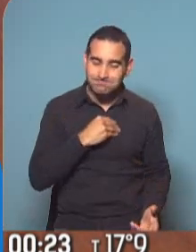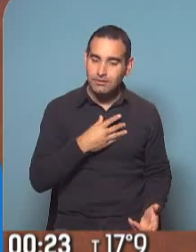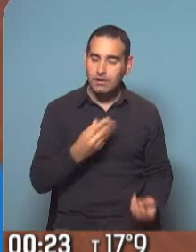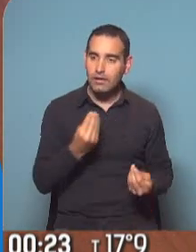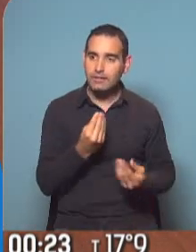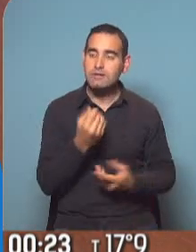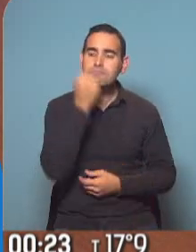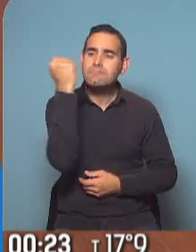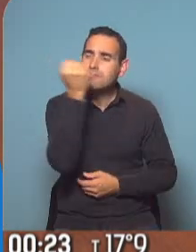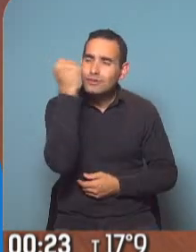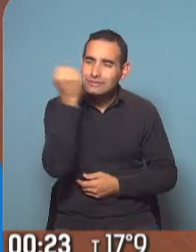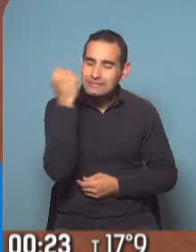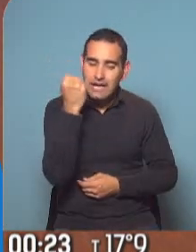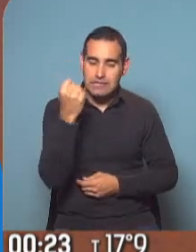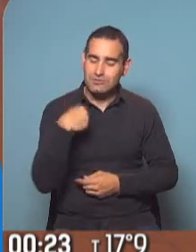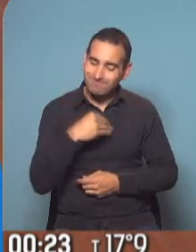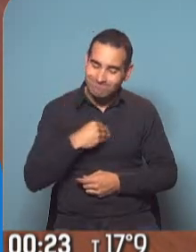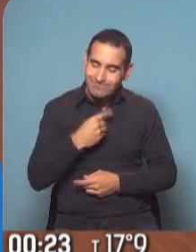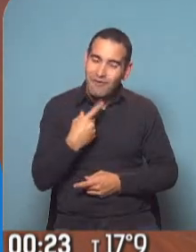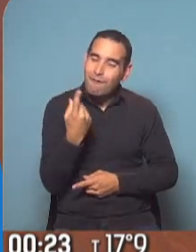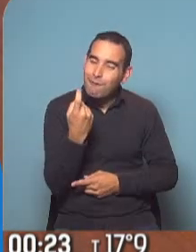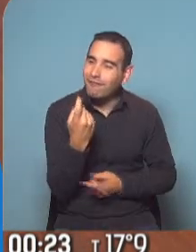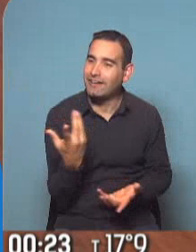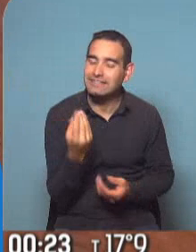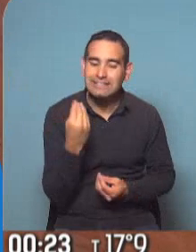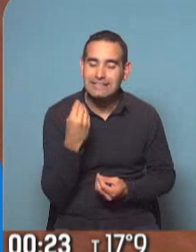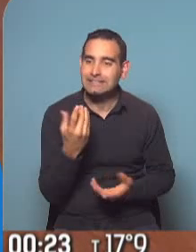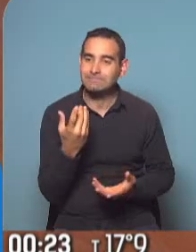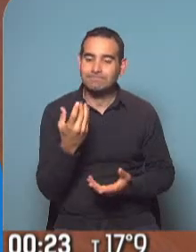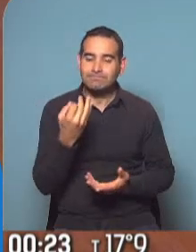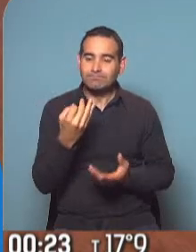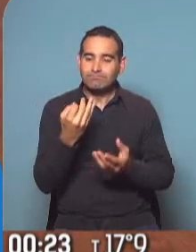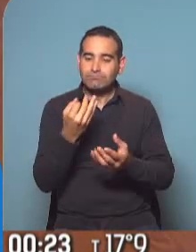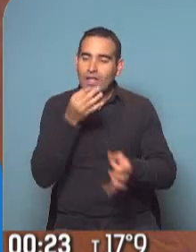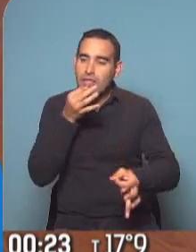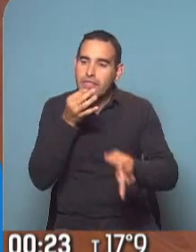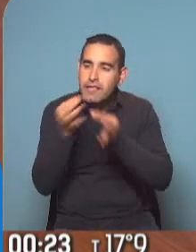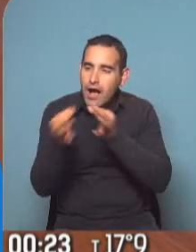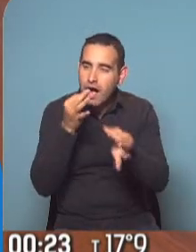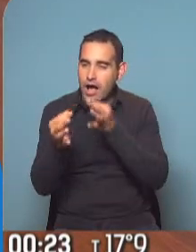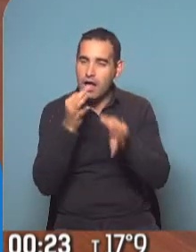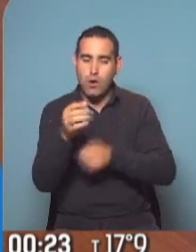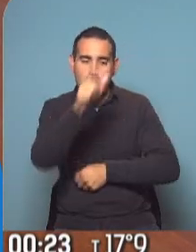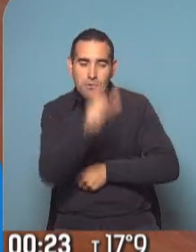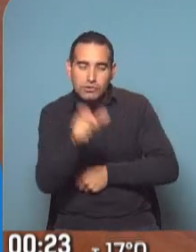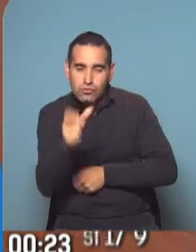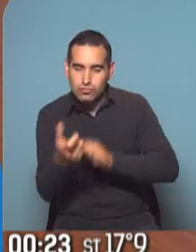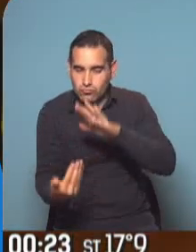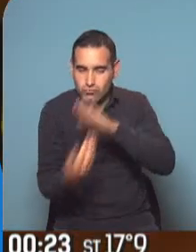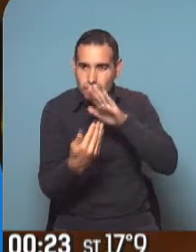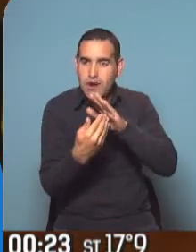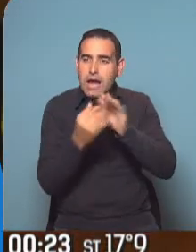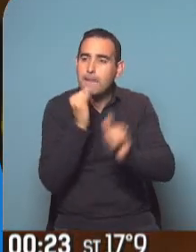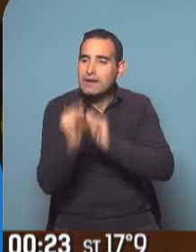es muy importante, que yo siento que falta, es el lenguaje convincente de una dirigencia política que explique